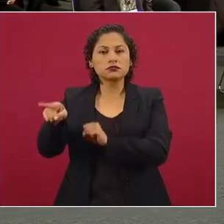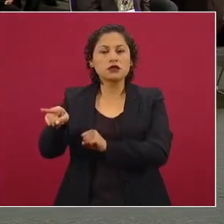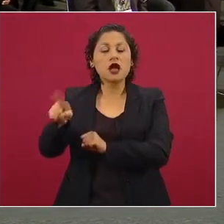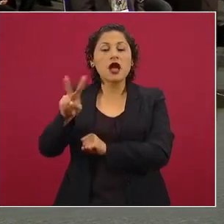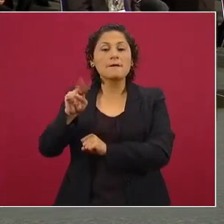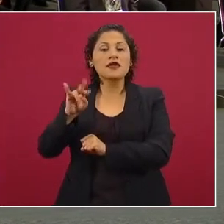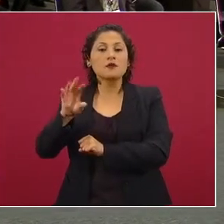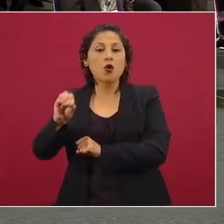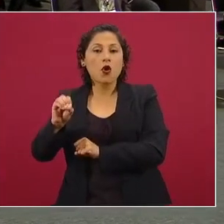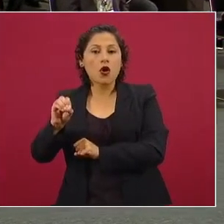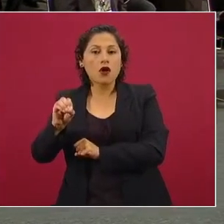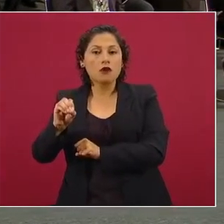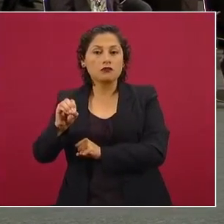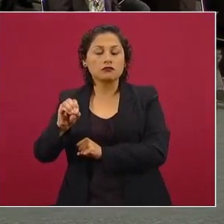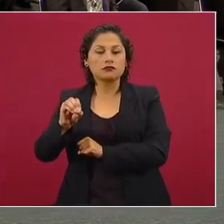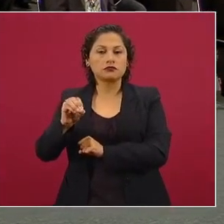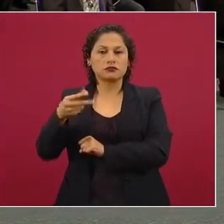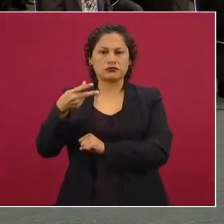pasó,